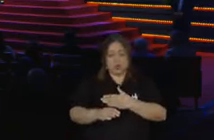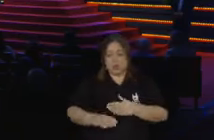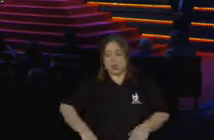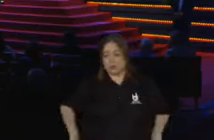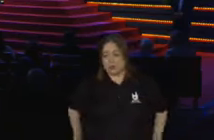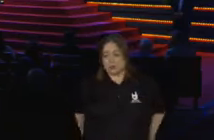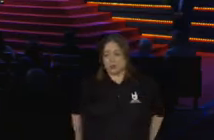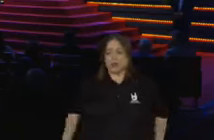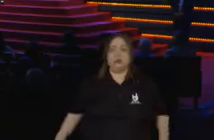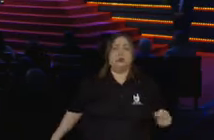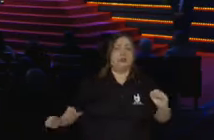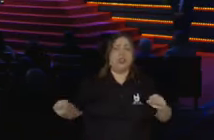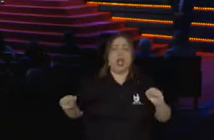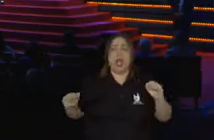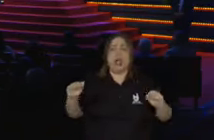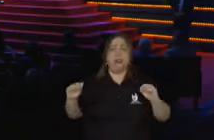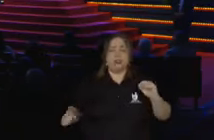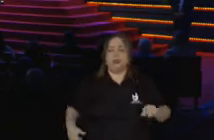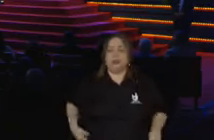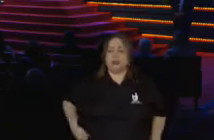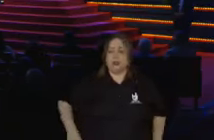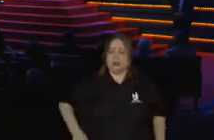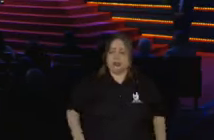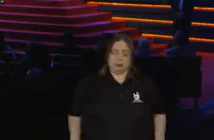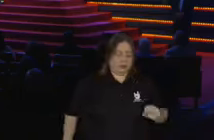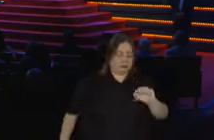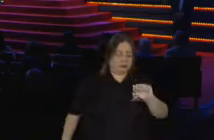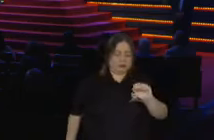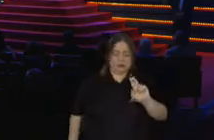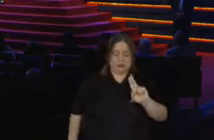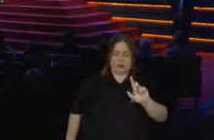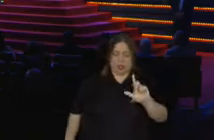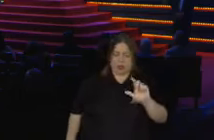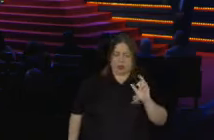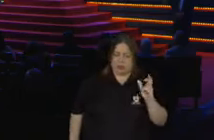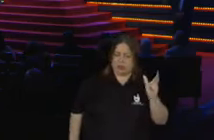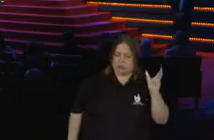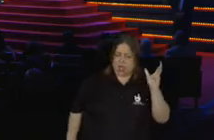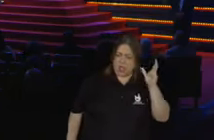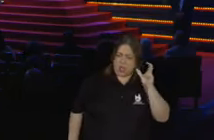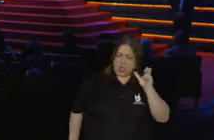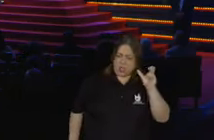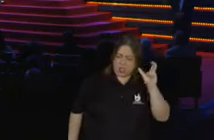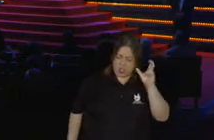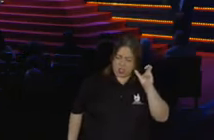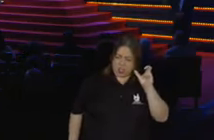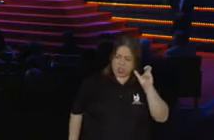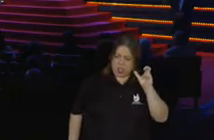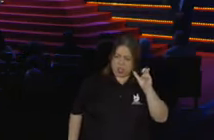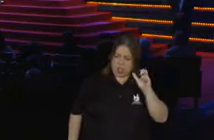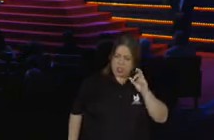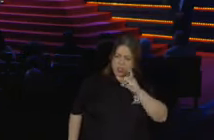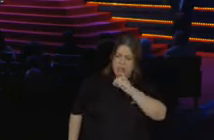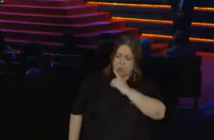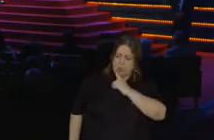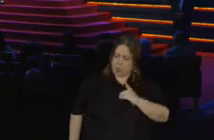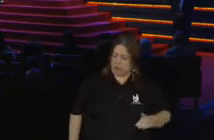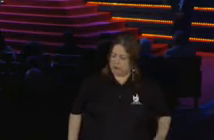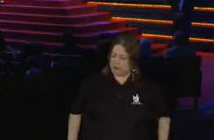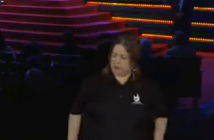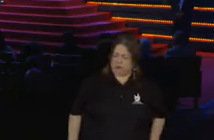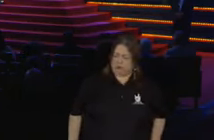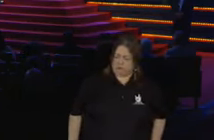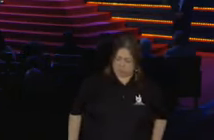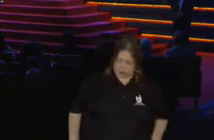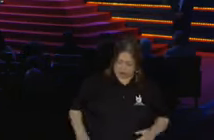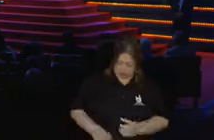10,000. Oye. Oh, yeah. Y Saúl lo escuchó. Y rompió la tablet. Rompió